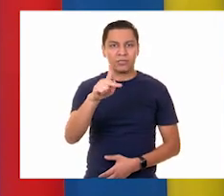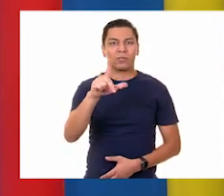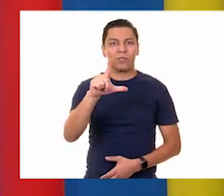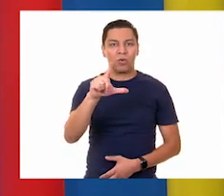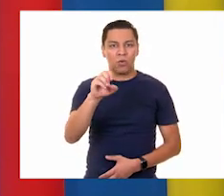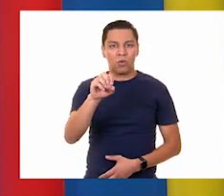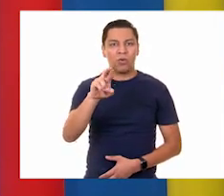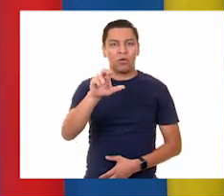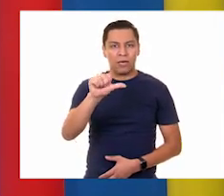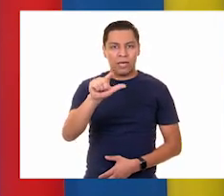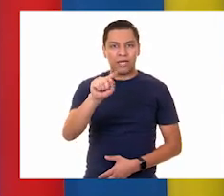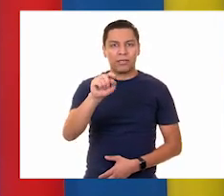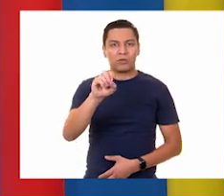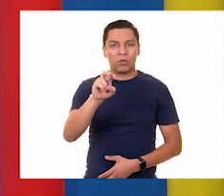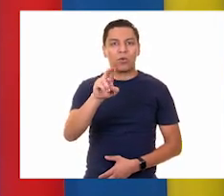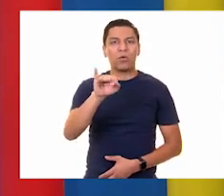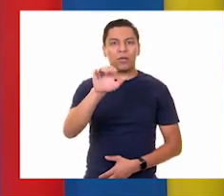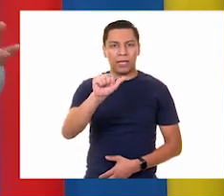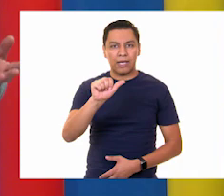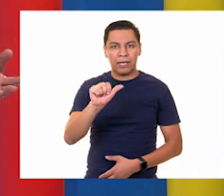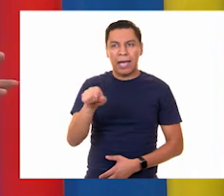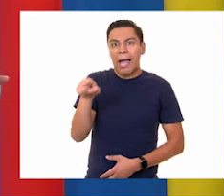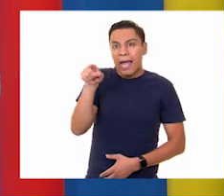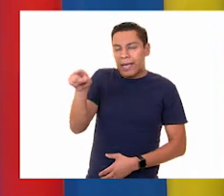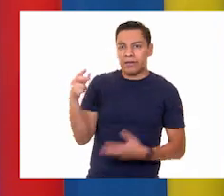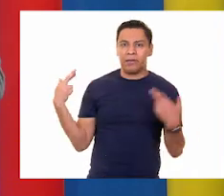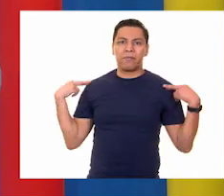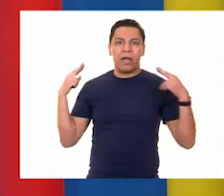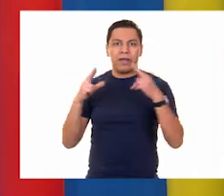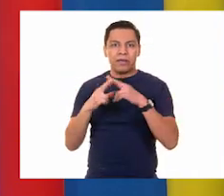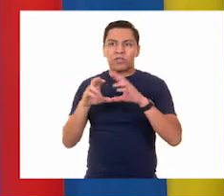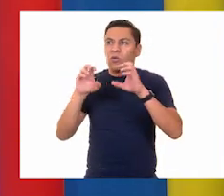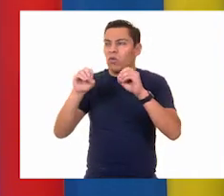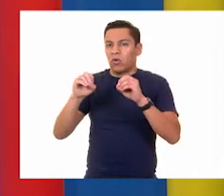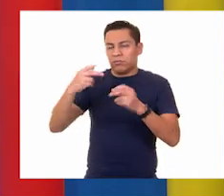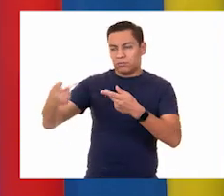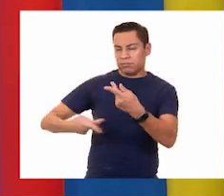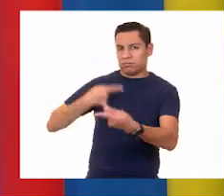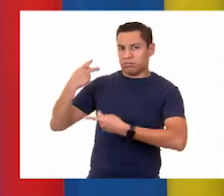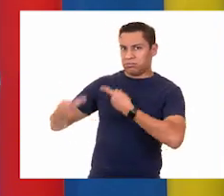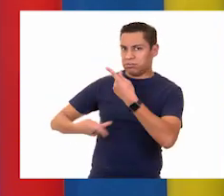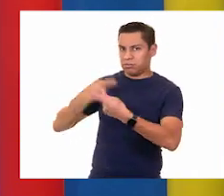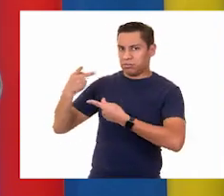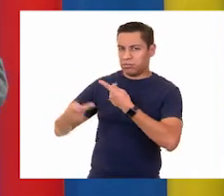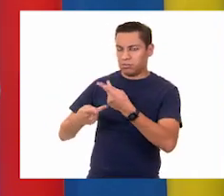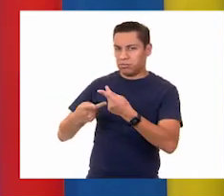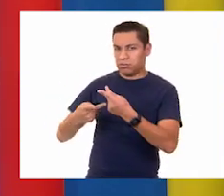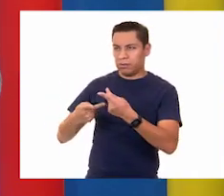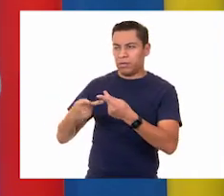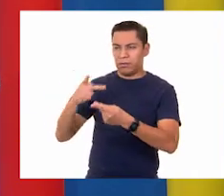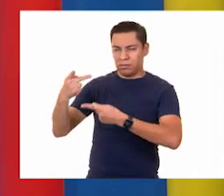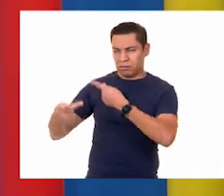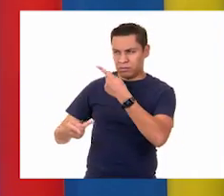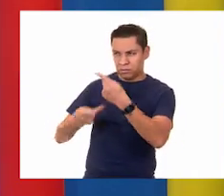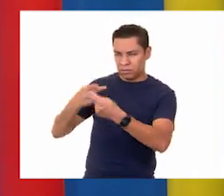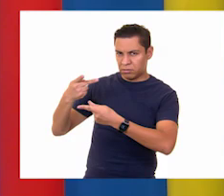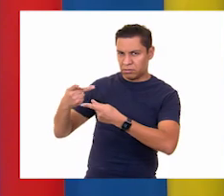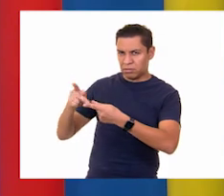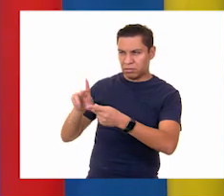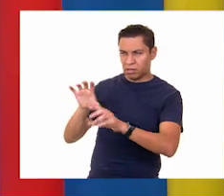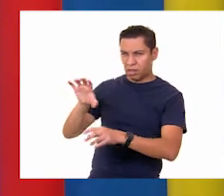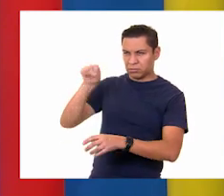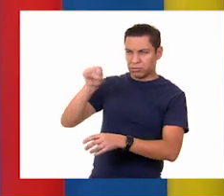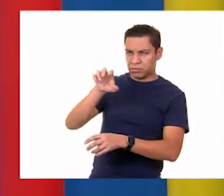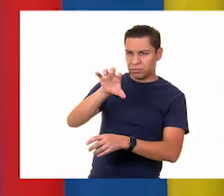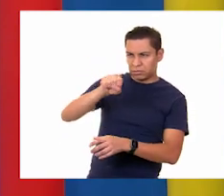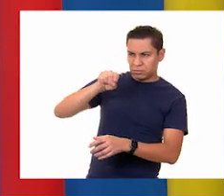utilidad para investigar sobre un tema, ¿no? No tenemos que leer de cabo a rabo los textos, sino que los exploramos y